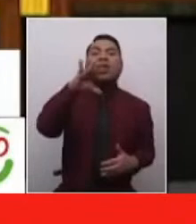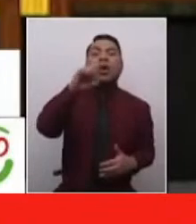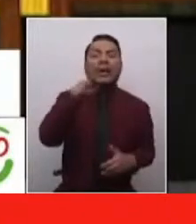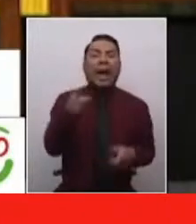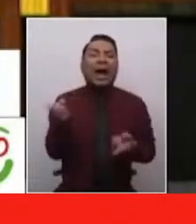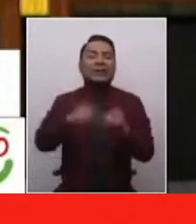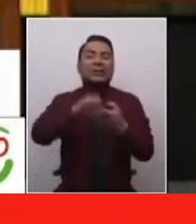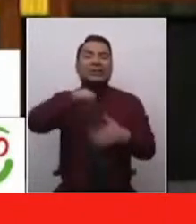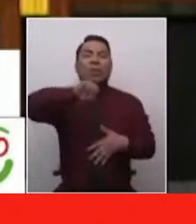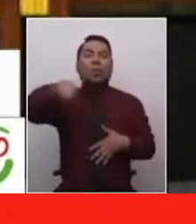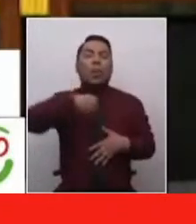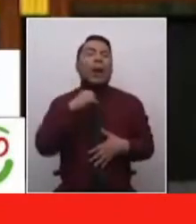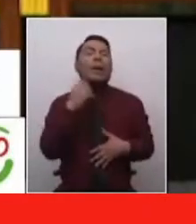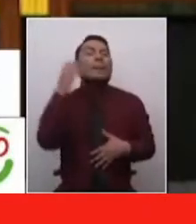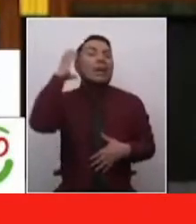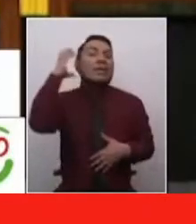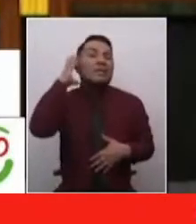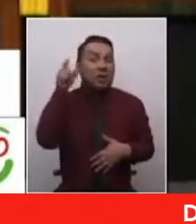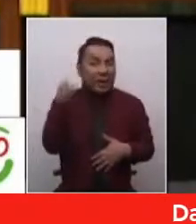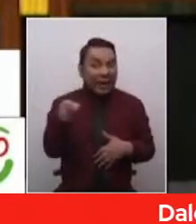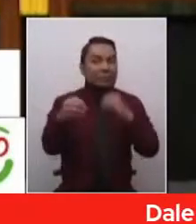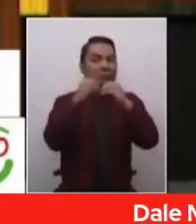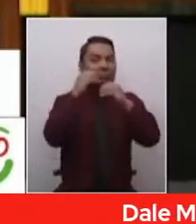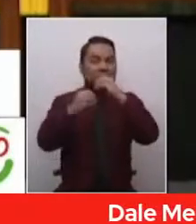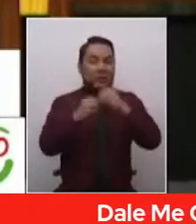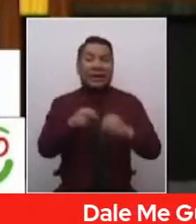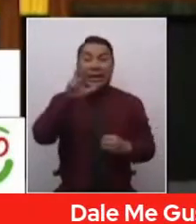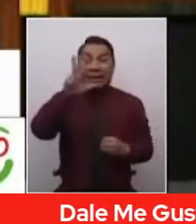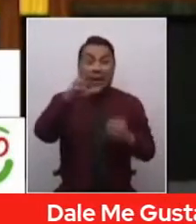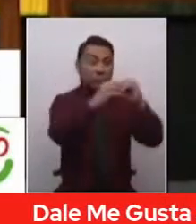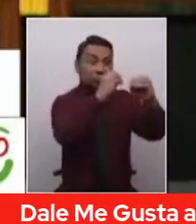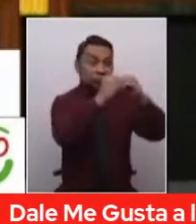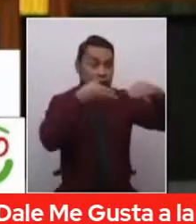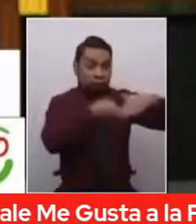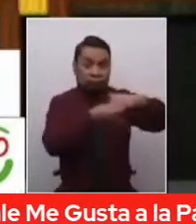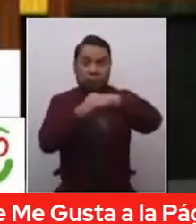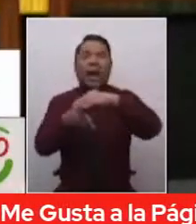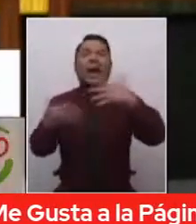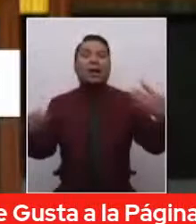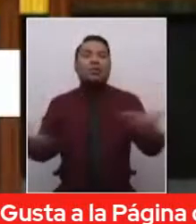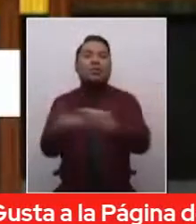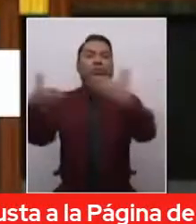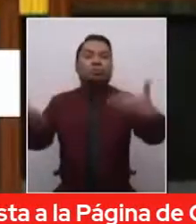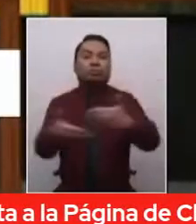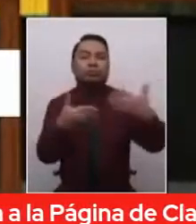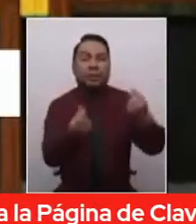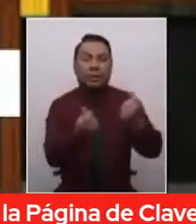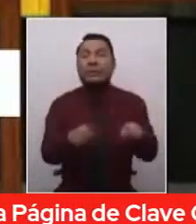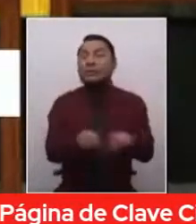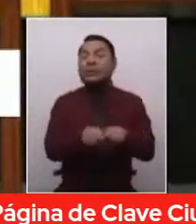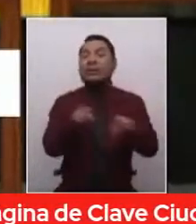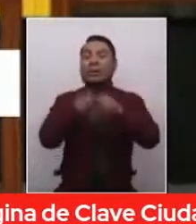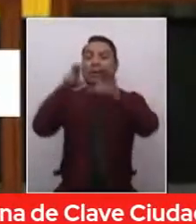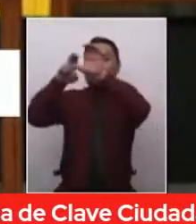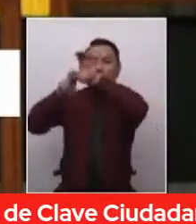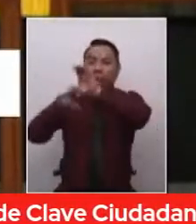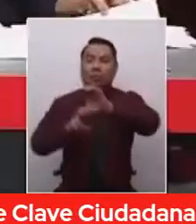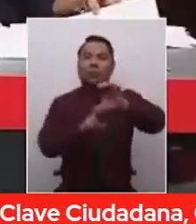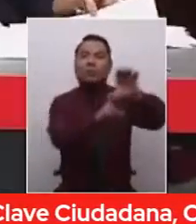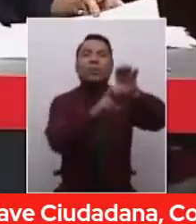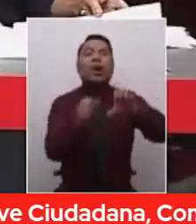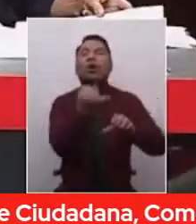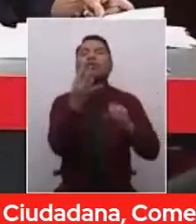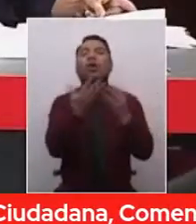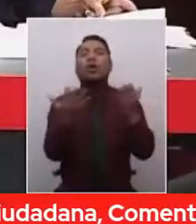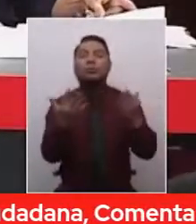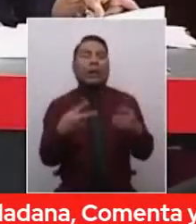Juan de Miraflores, como era el proyecto original. Si sumamos estas 3 soluciones, hay una fluidez. Y aparte de eso, el teleférico y otras cosas de transporte.